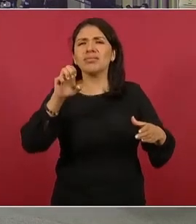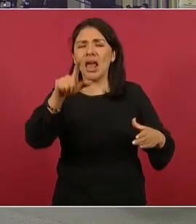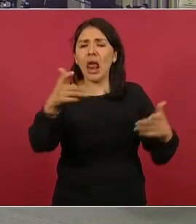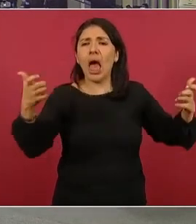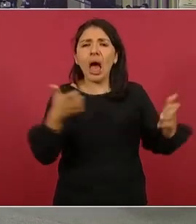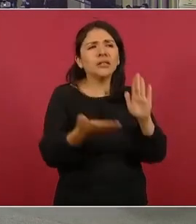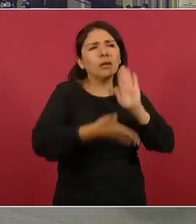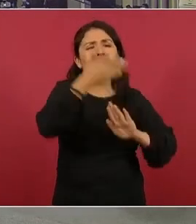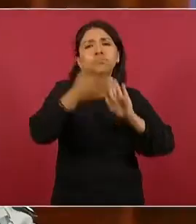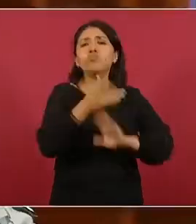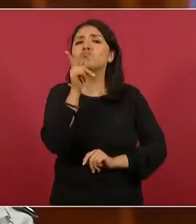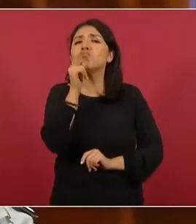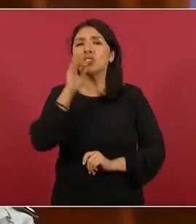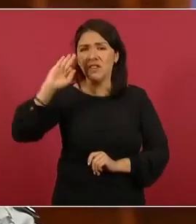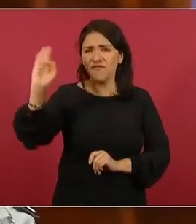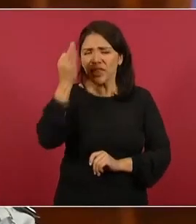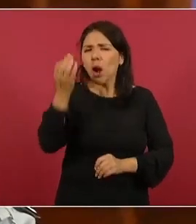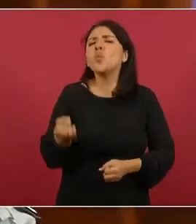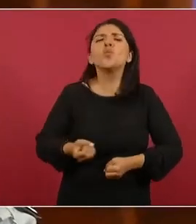construyó la Policía Federal?